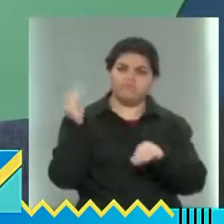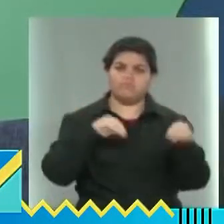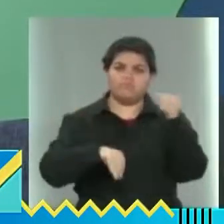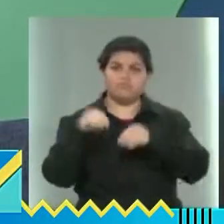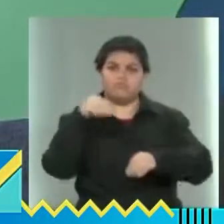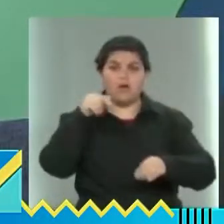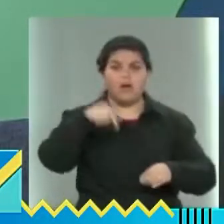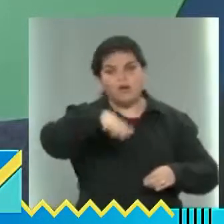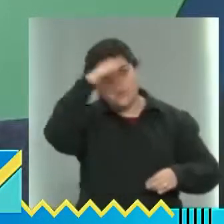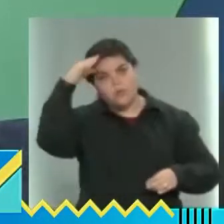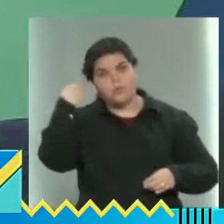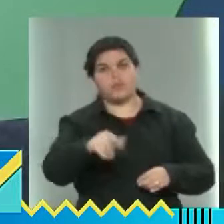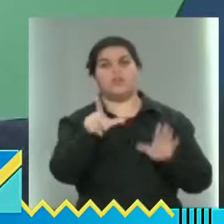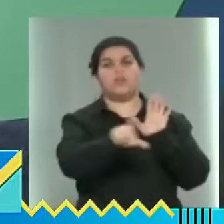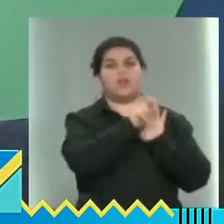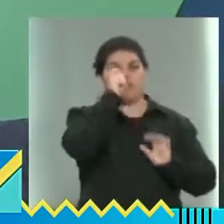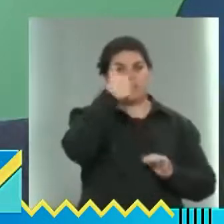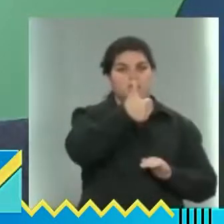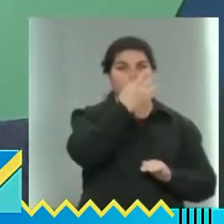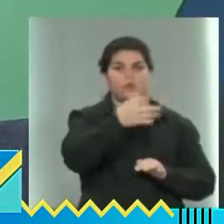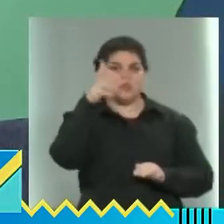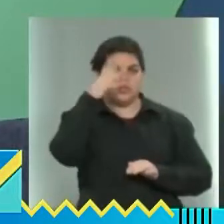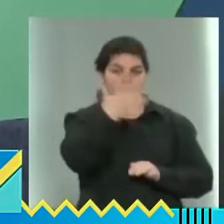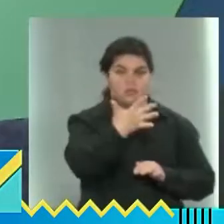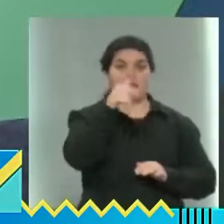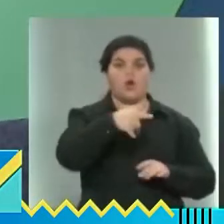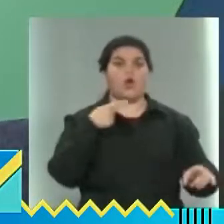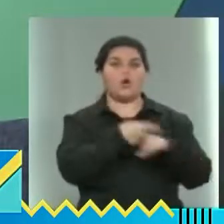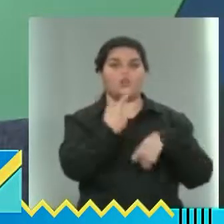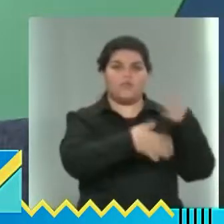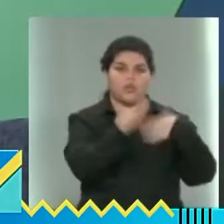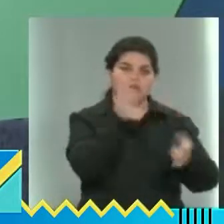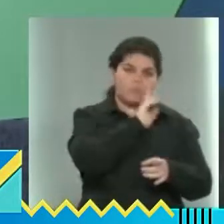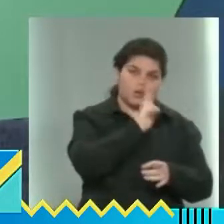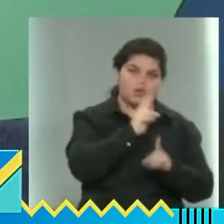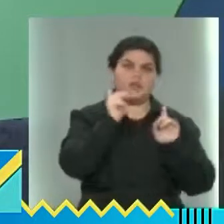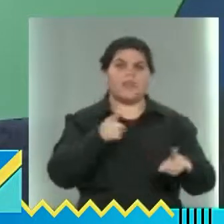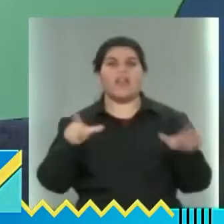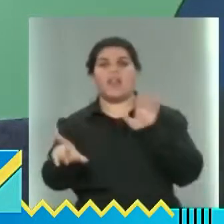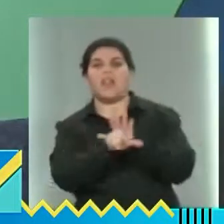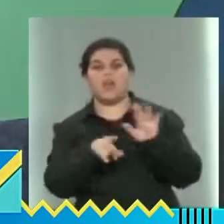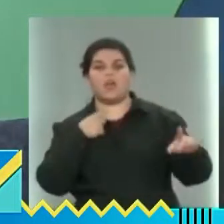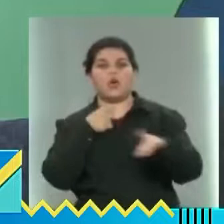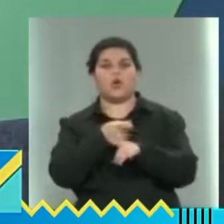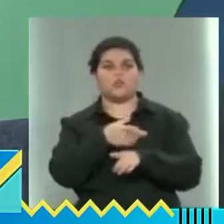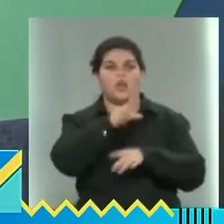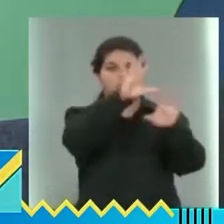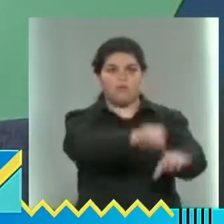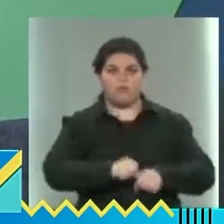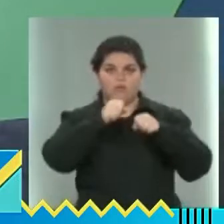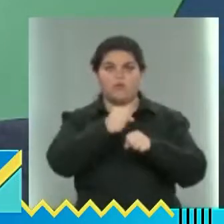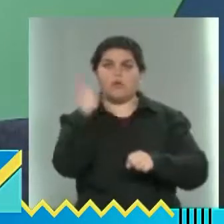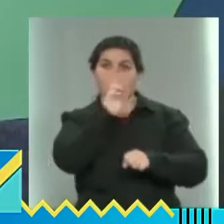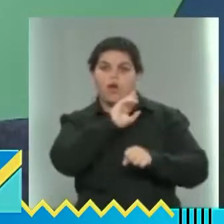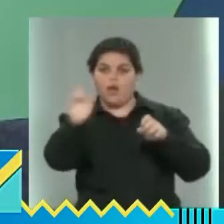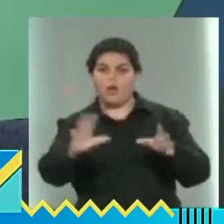logramos leyes como la 26485 en contra de la violencia hacia las mujeres, la ley nacional en contra de la trata, ante la desaparición de nuestras